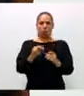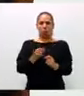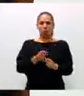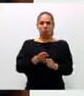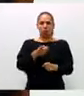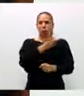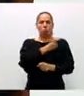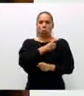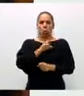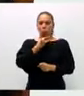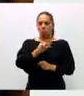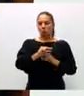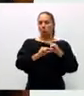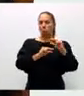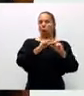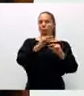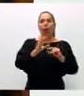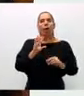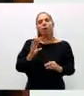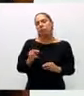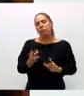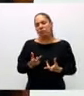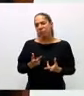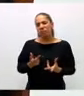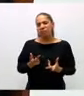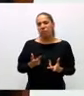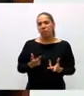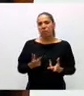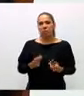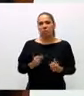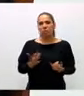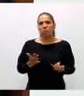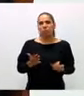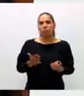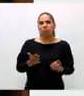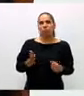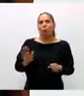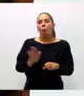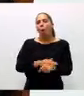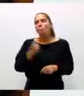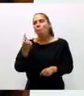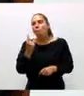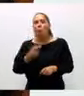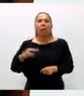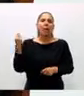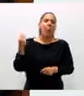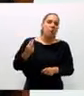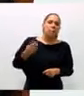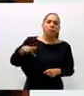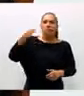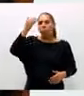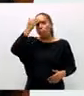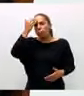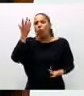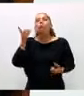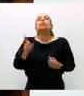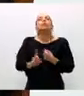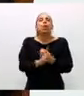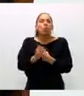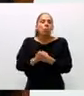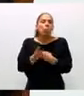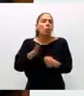un paso a paso, porque pues nunca es así. O sea, sí podemos pensar que en términos